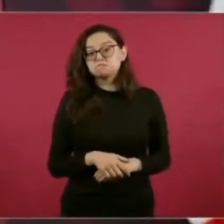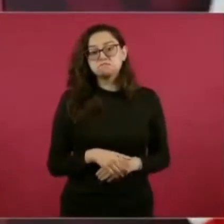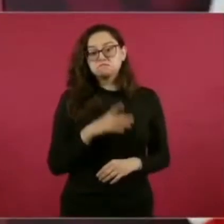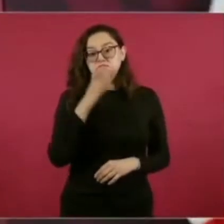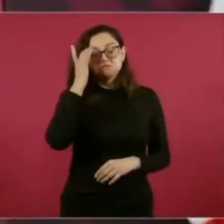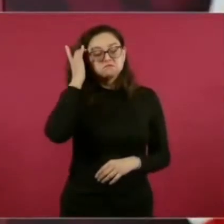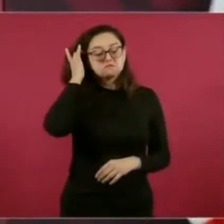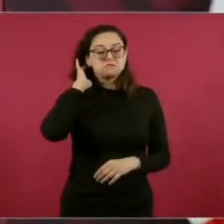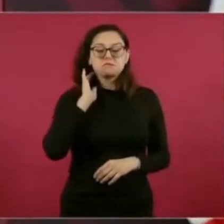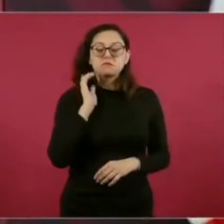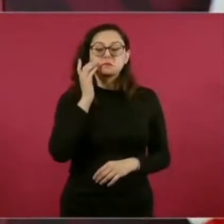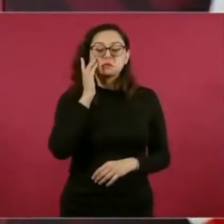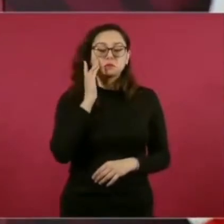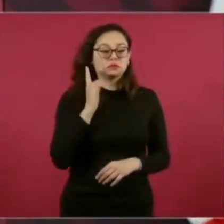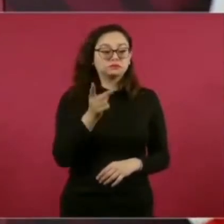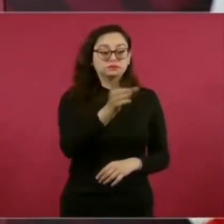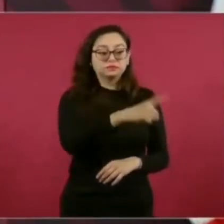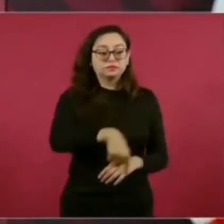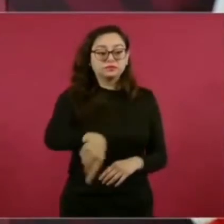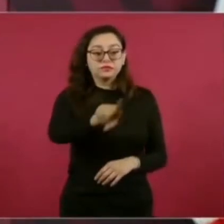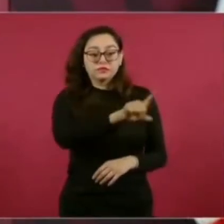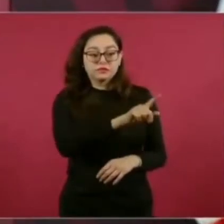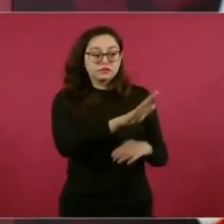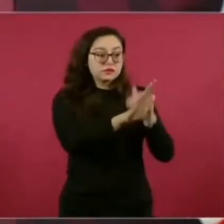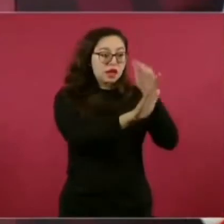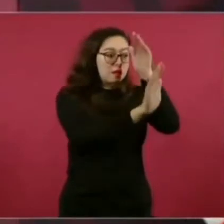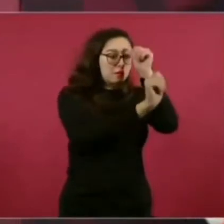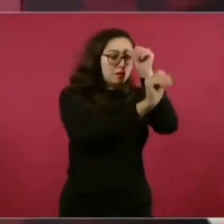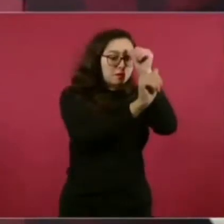aceptaron firmar un pacto de silencio